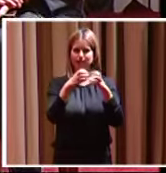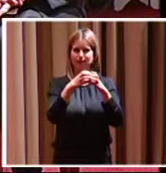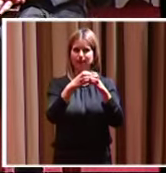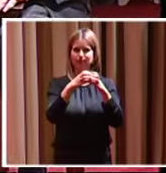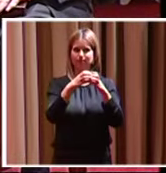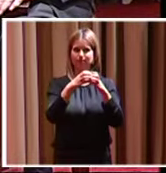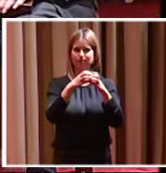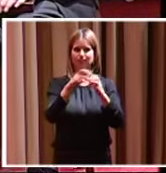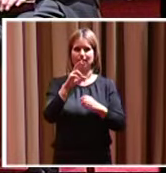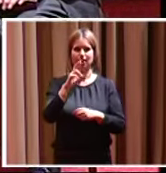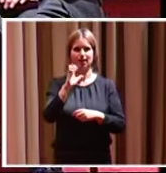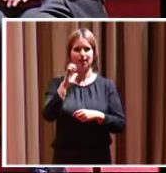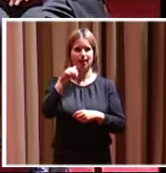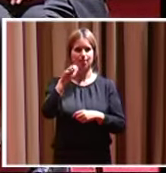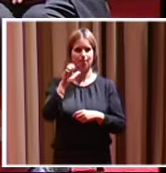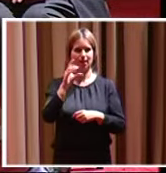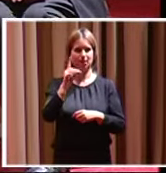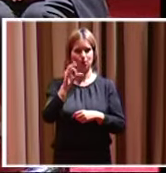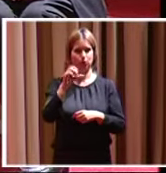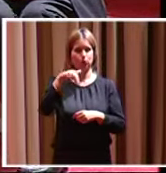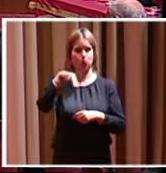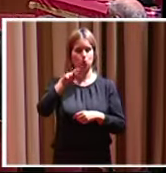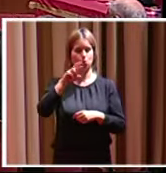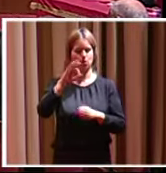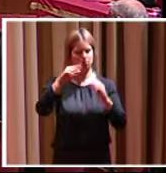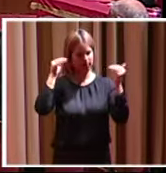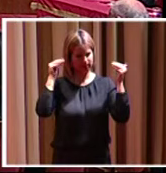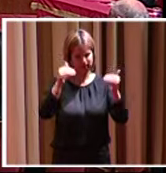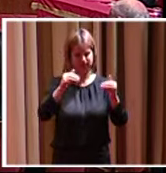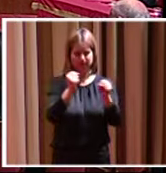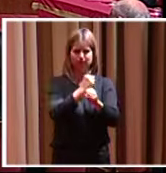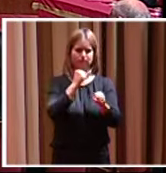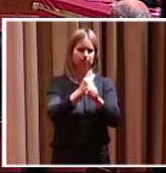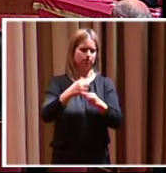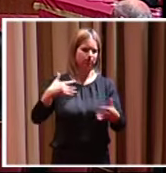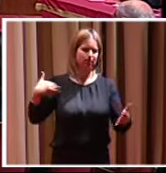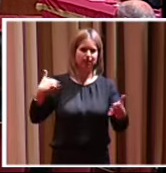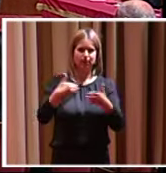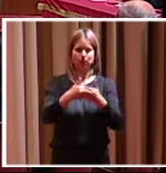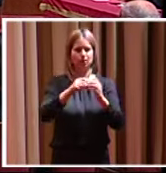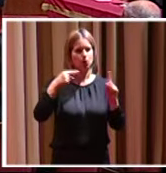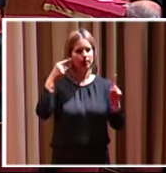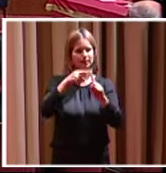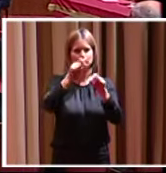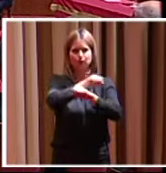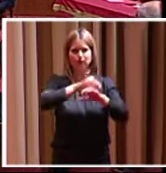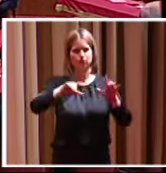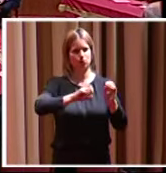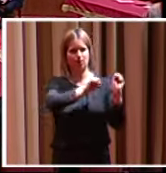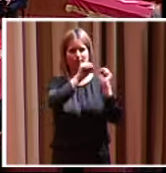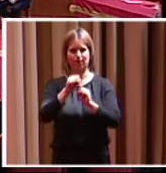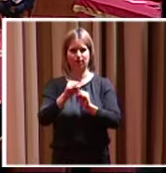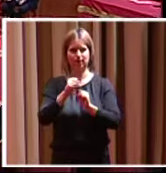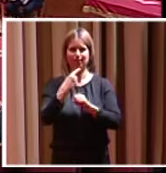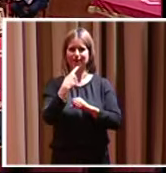la dedicación de Remedio Murillo Cubillas, larga trayectoria en la defensa, en la difusión y